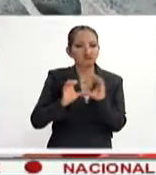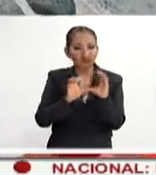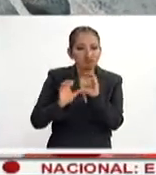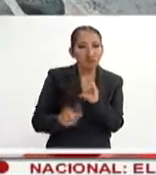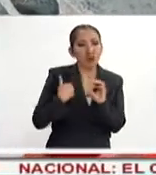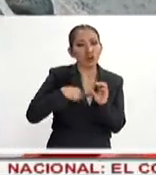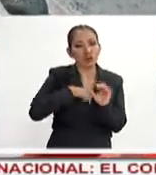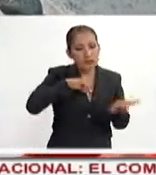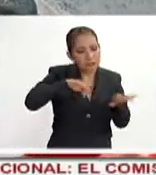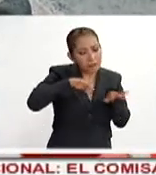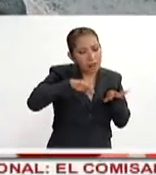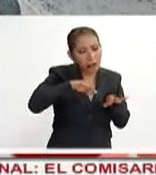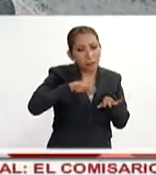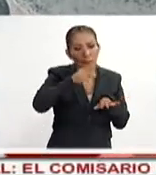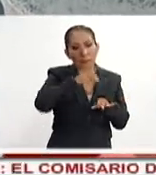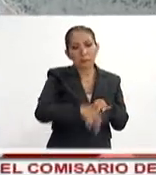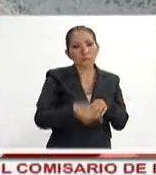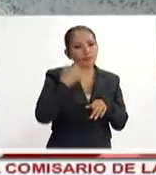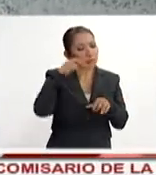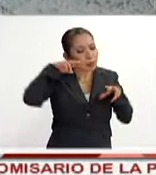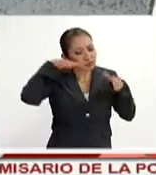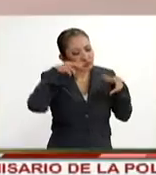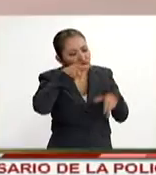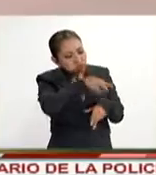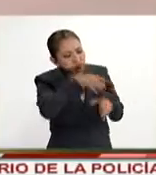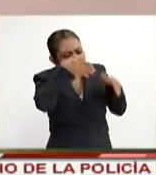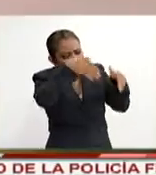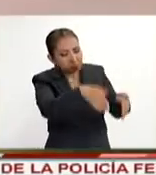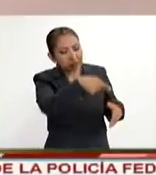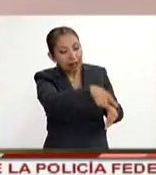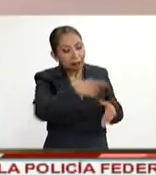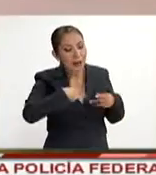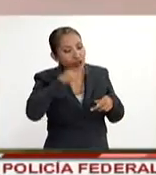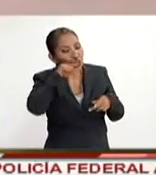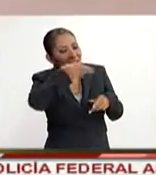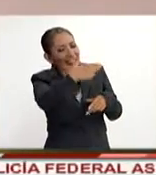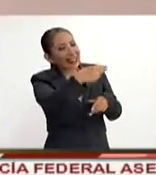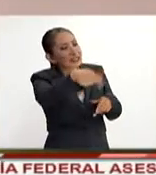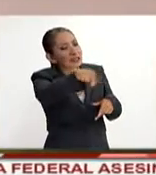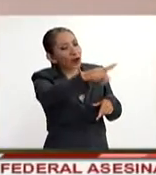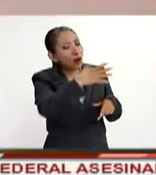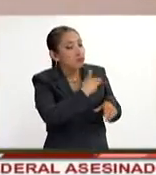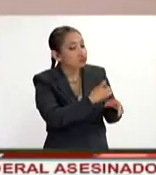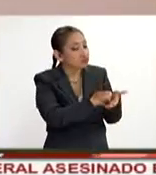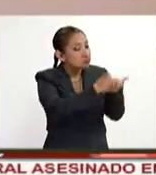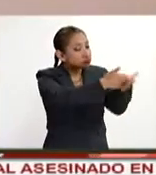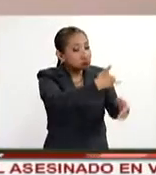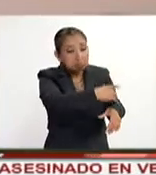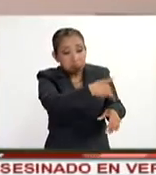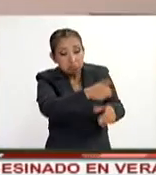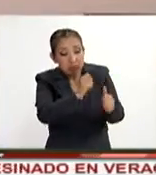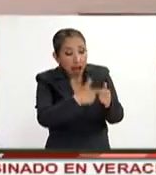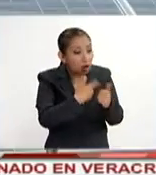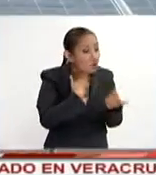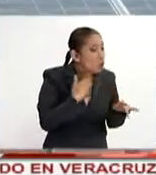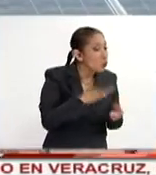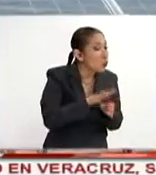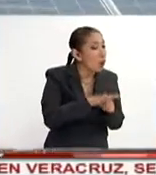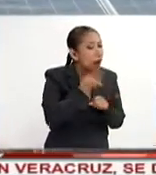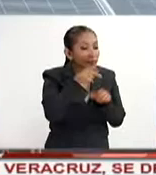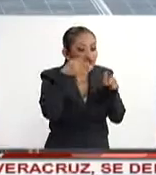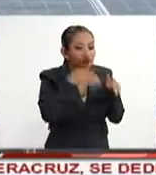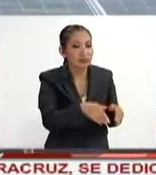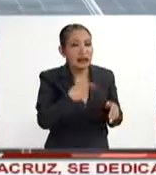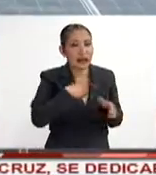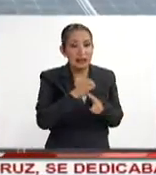esta idea empezamos a trabajarla, pero también nos empezamos a enfocar hacia el cliente, ¿no? Brindarle más soluciones al cliente, enfocarnos hacia